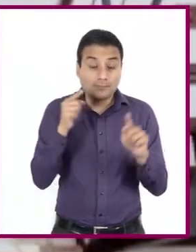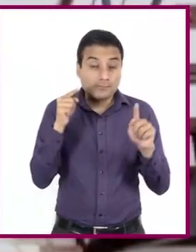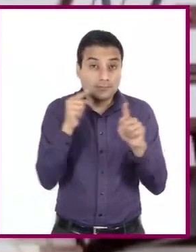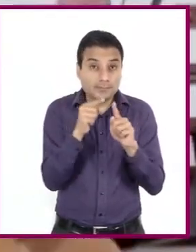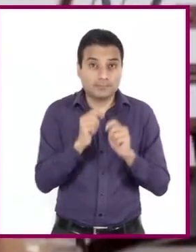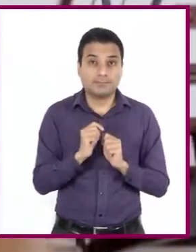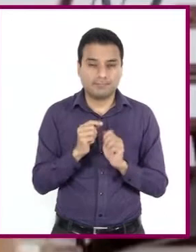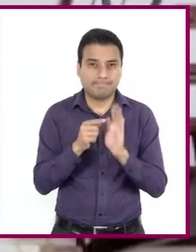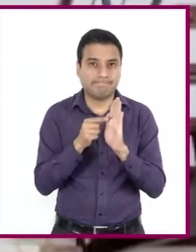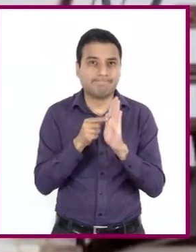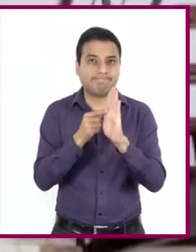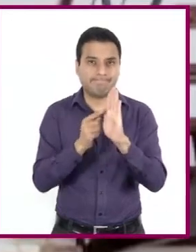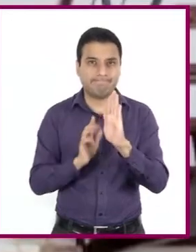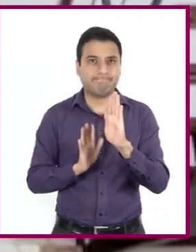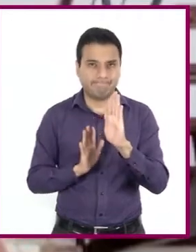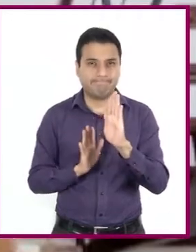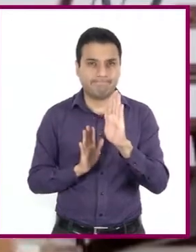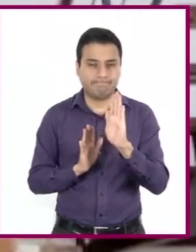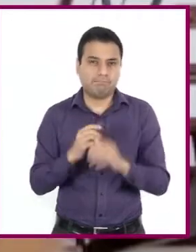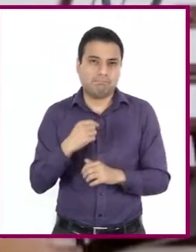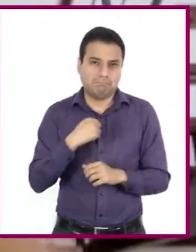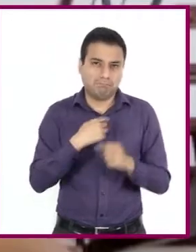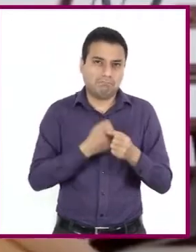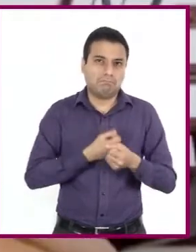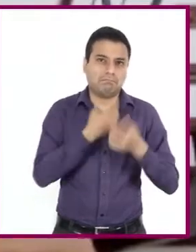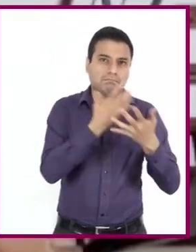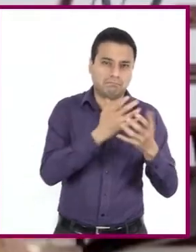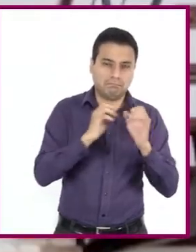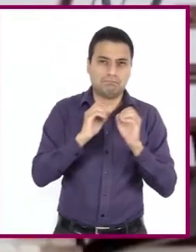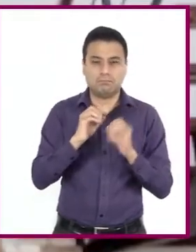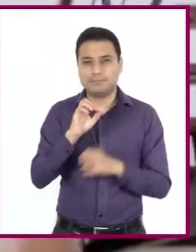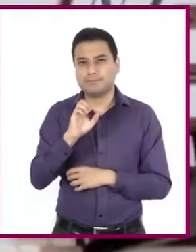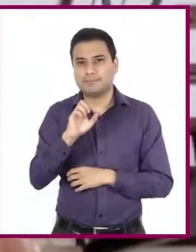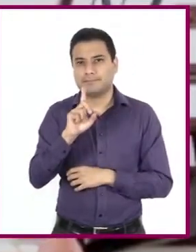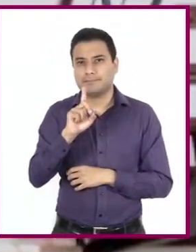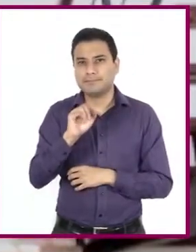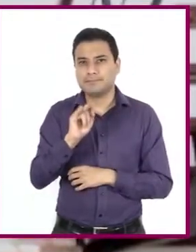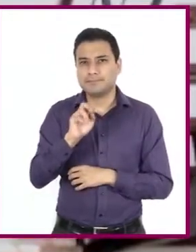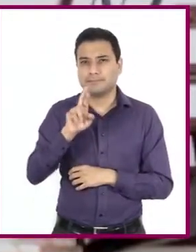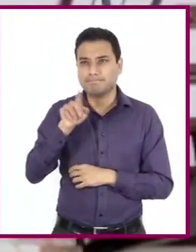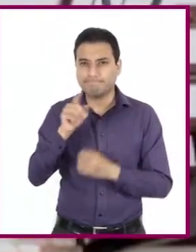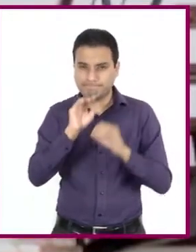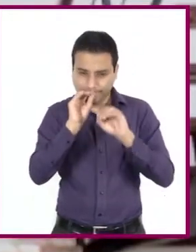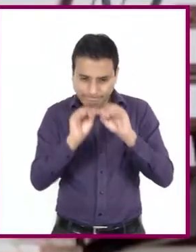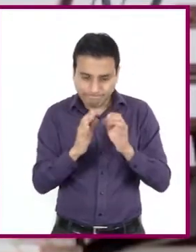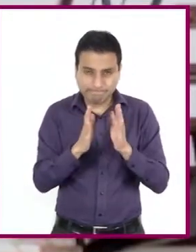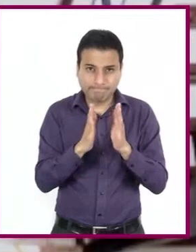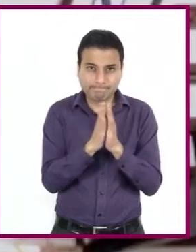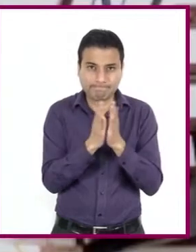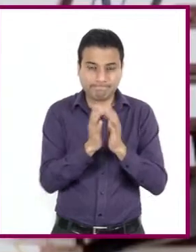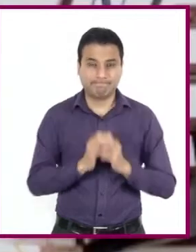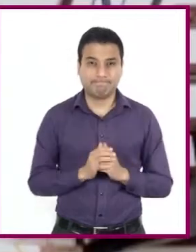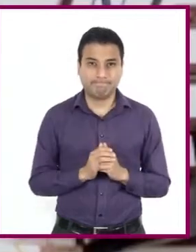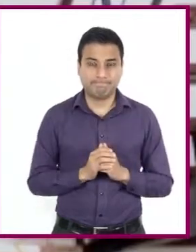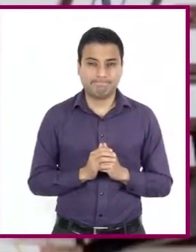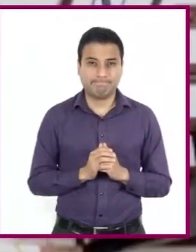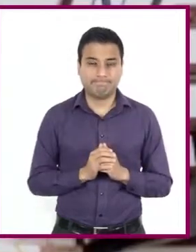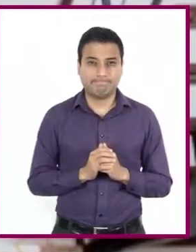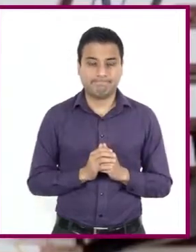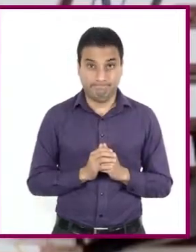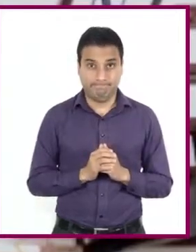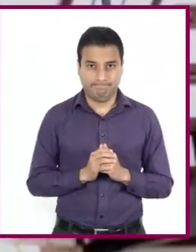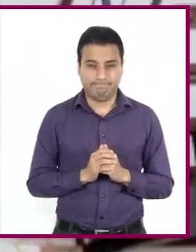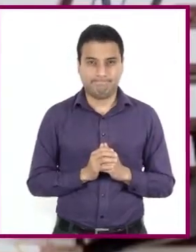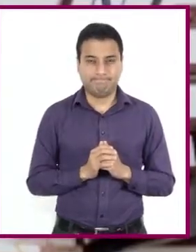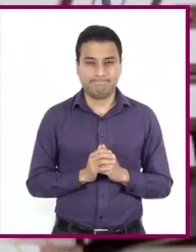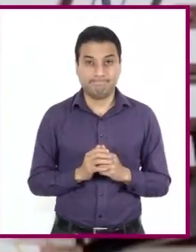poeta visual o el editor, el que está diseñando un libro, el que está configurando esa página. Entonces, el